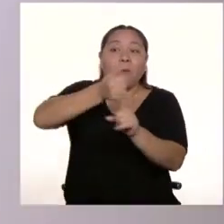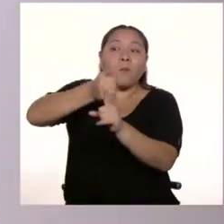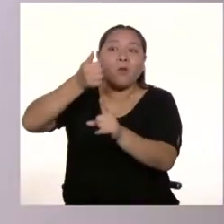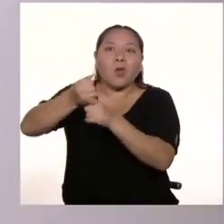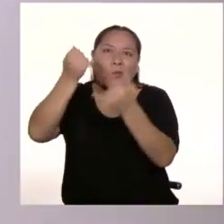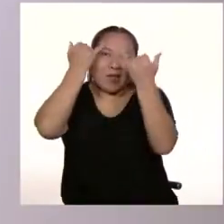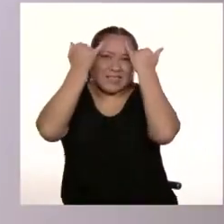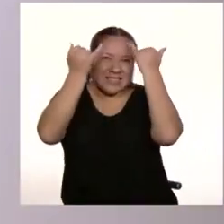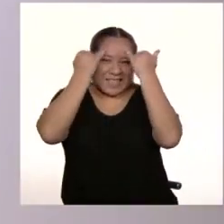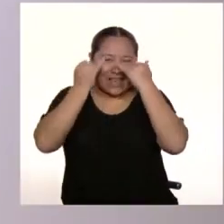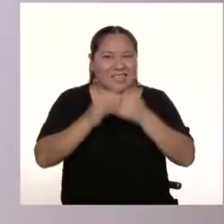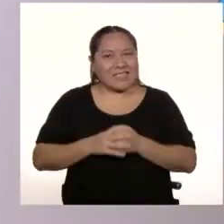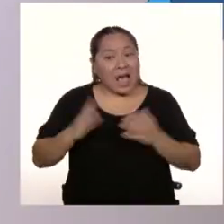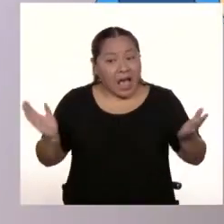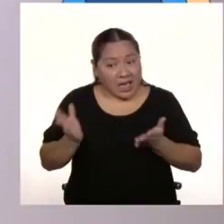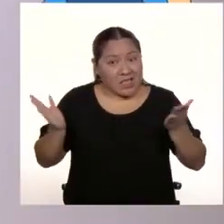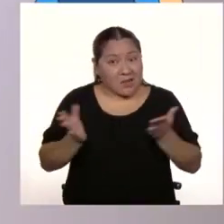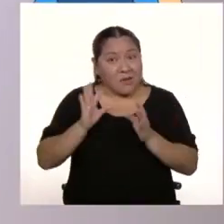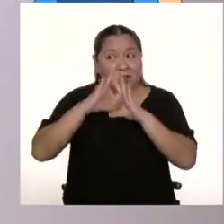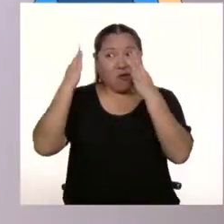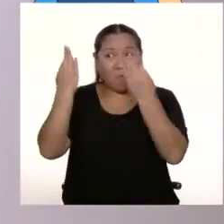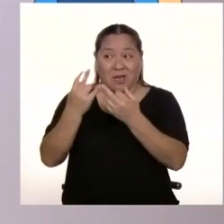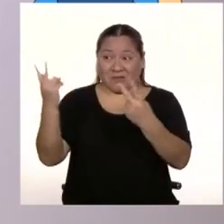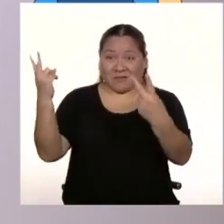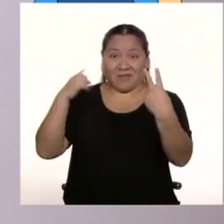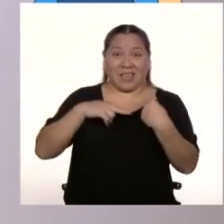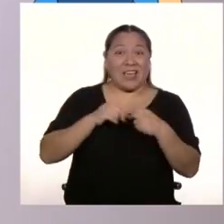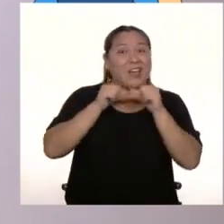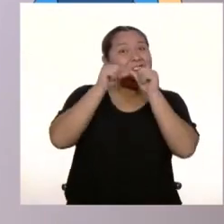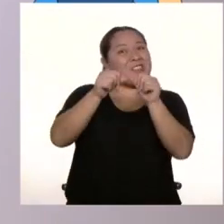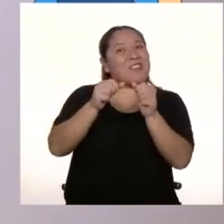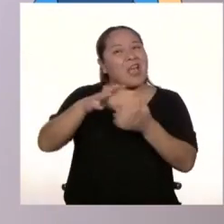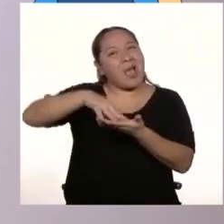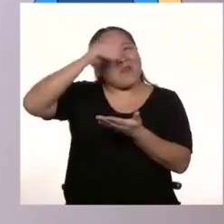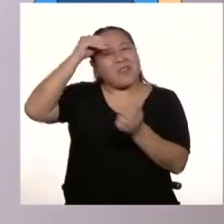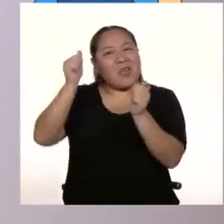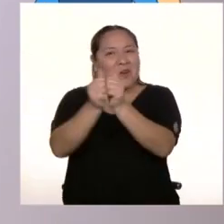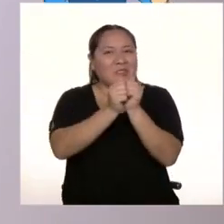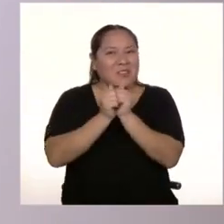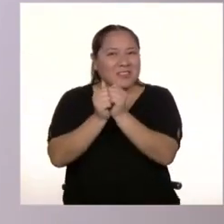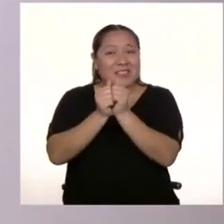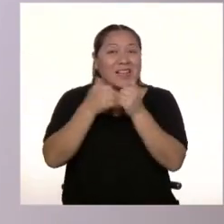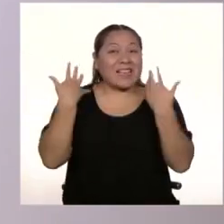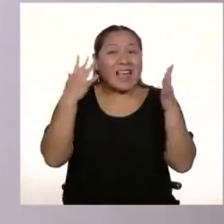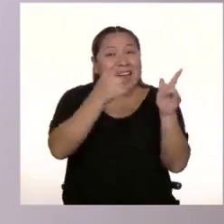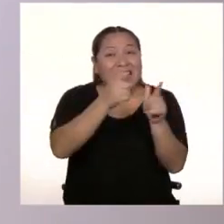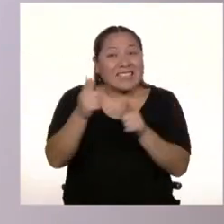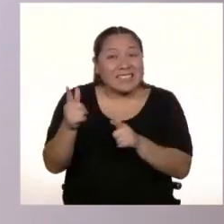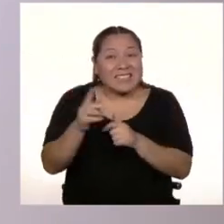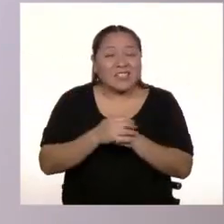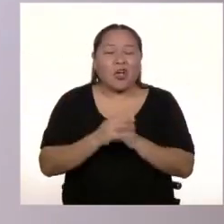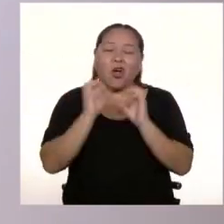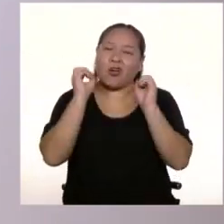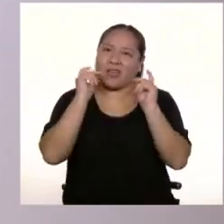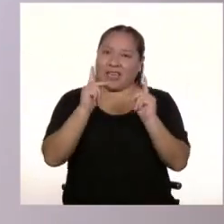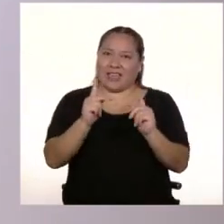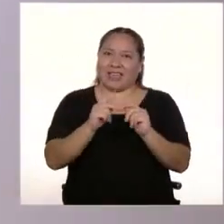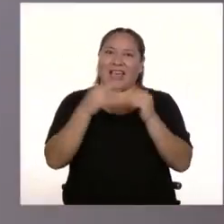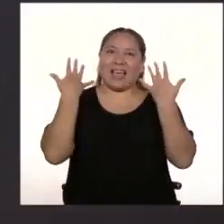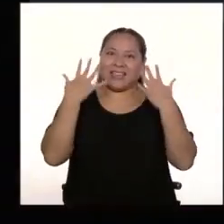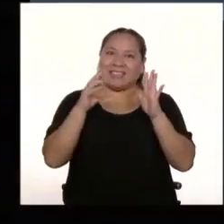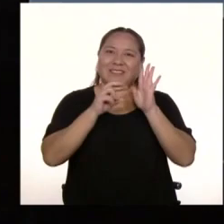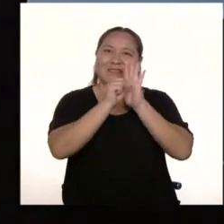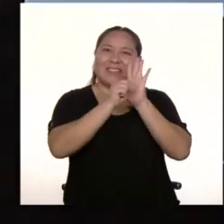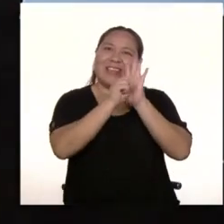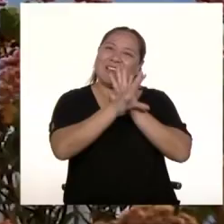respecto. Anima a tus familiares para que vengan y sigan aprendiendo juntos. ¿Listas y listos para empezar? Muy bien, aquí va el video.